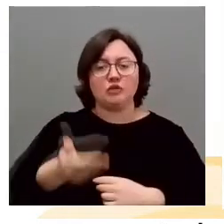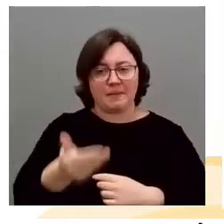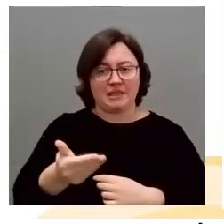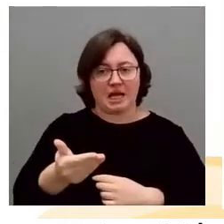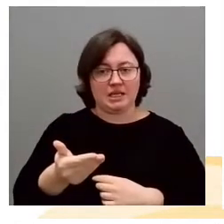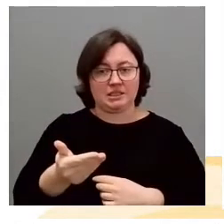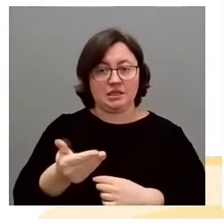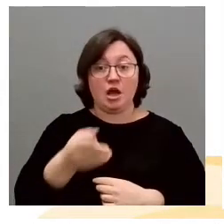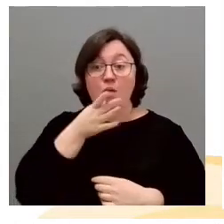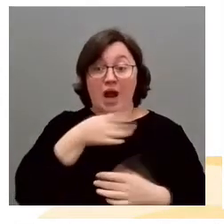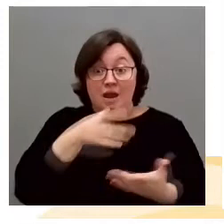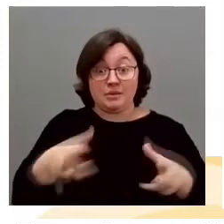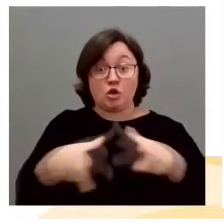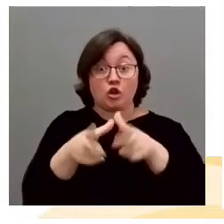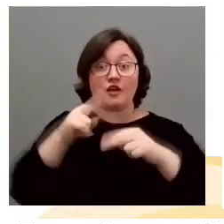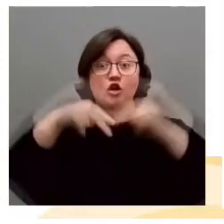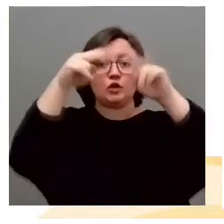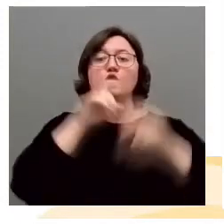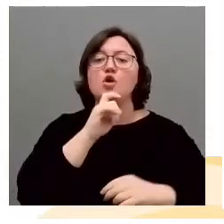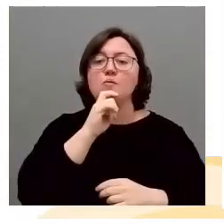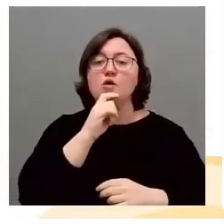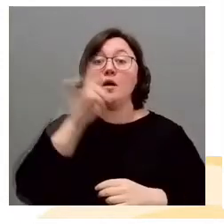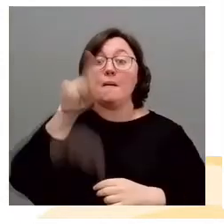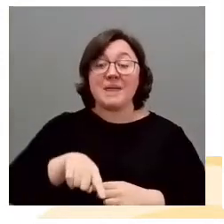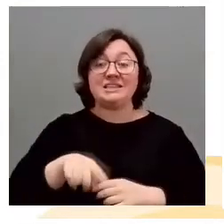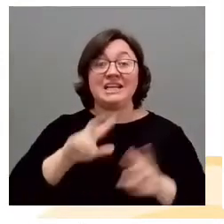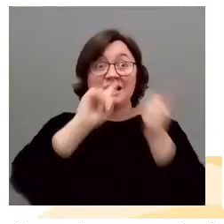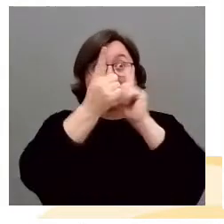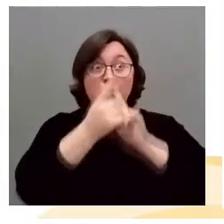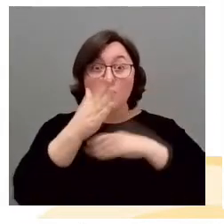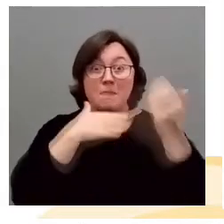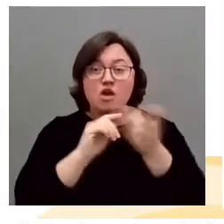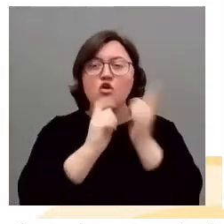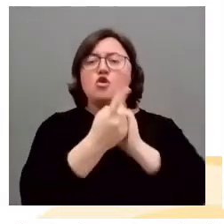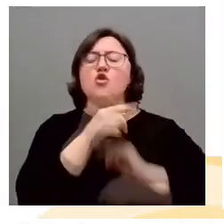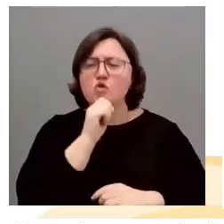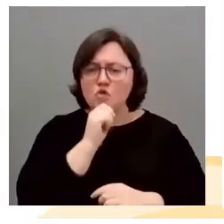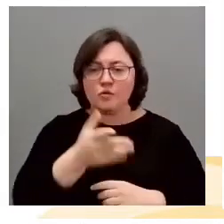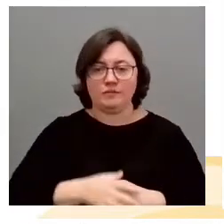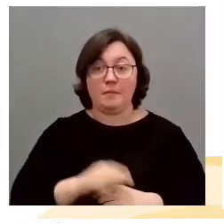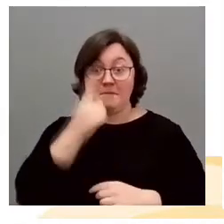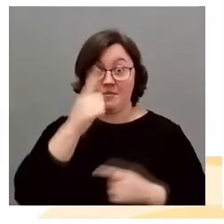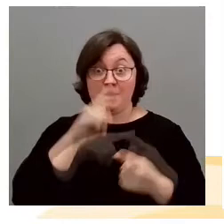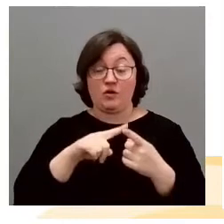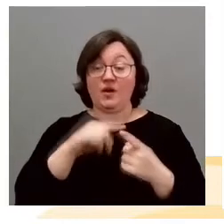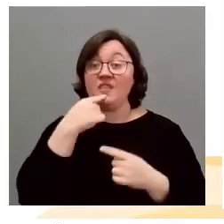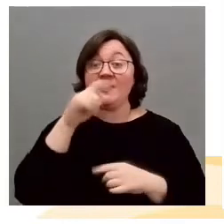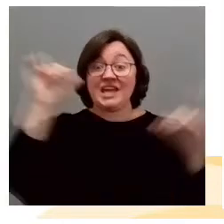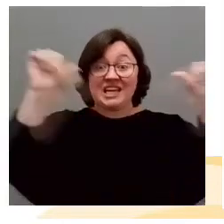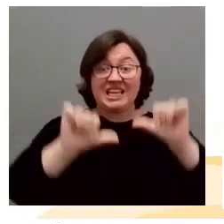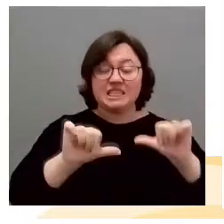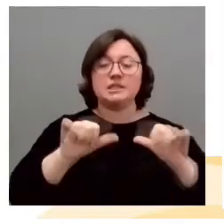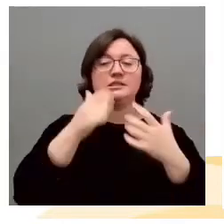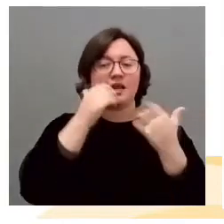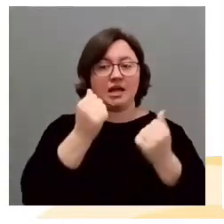de la transformación social y de las palancas que activan los grandes cambios. En primer lugar, dice que una crisis sanitaria y